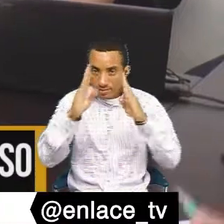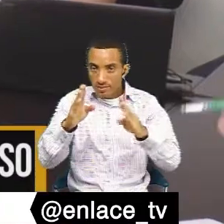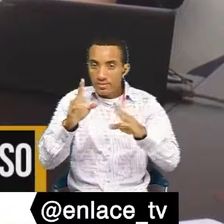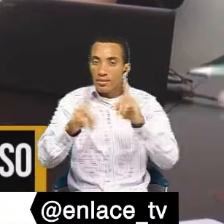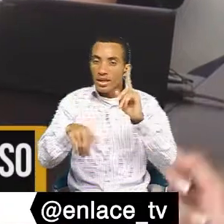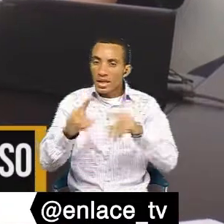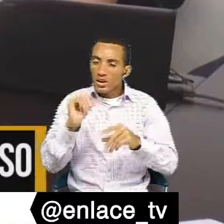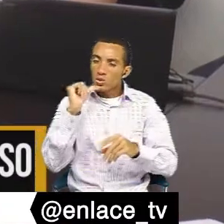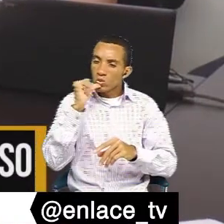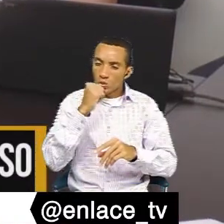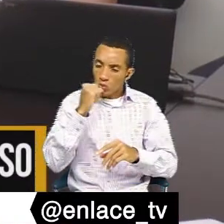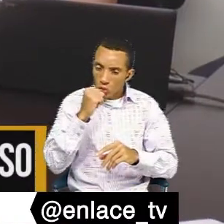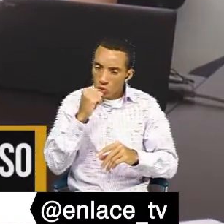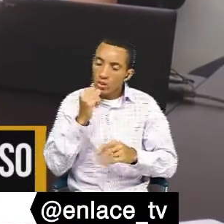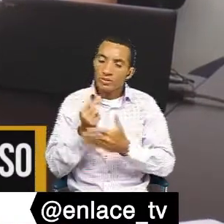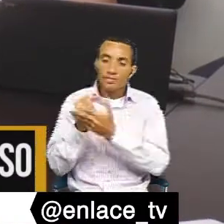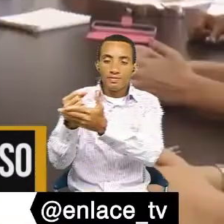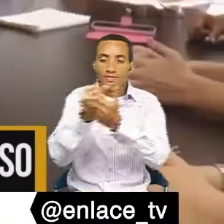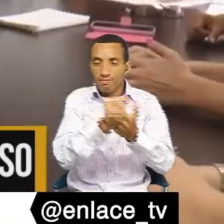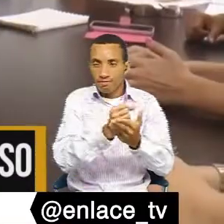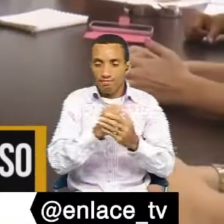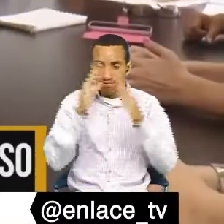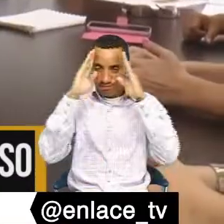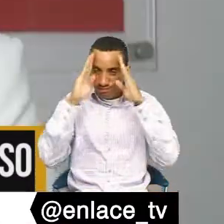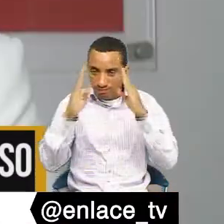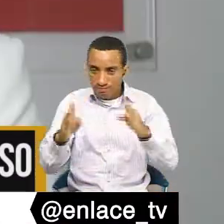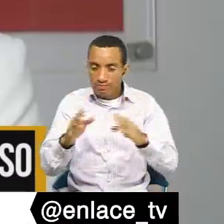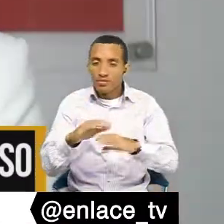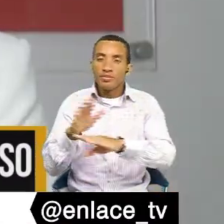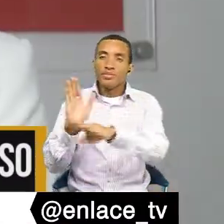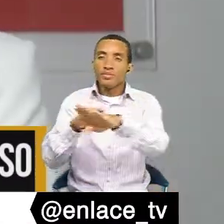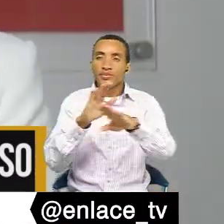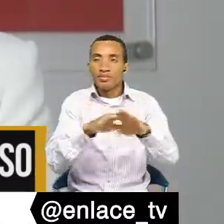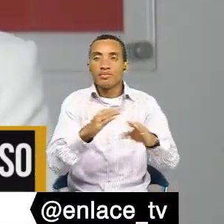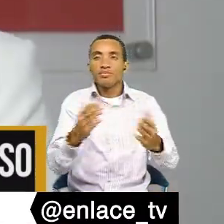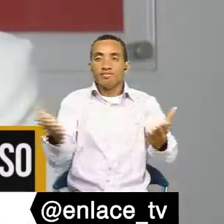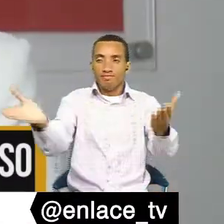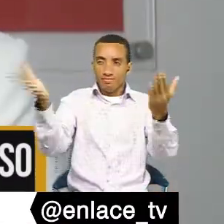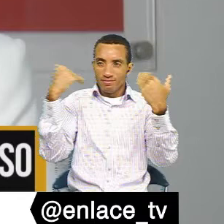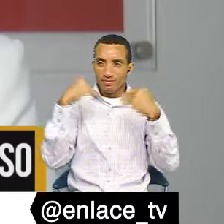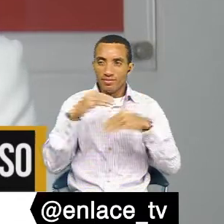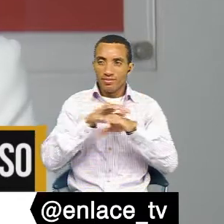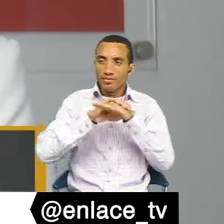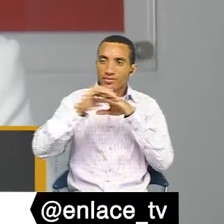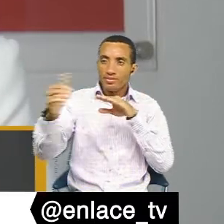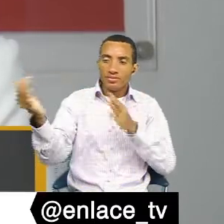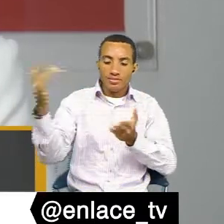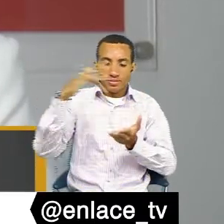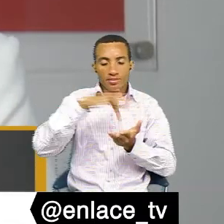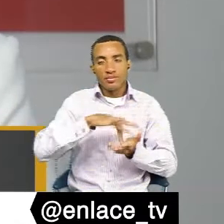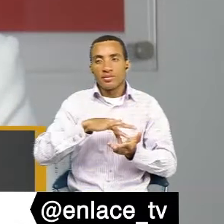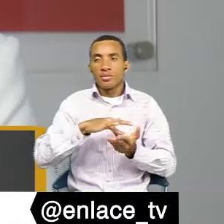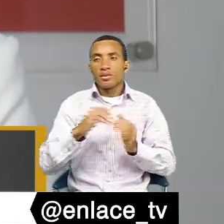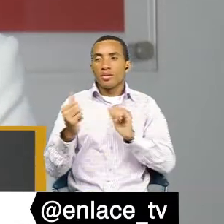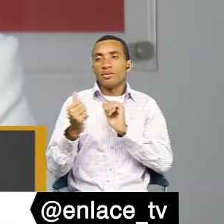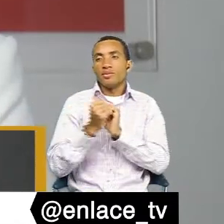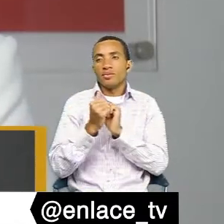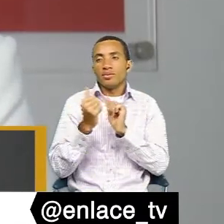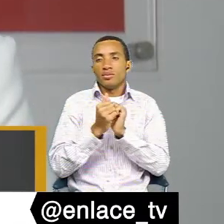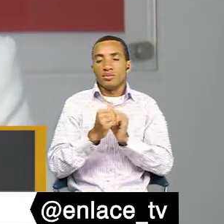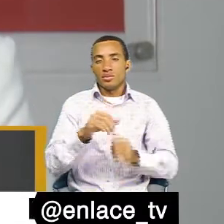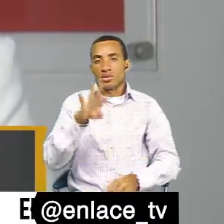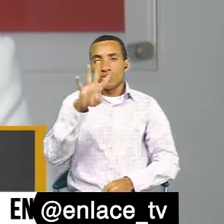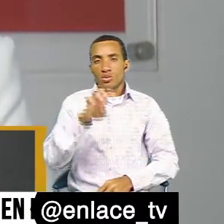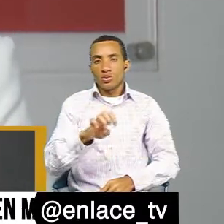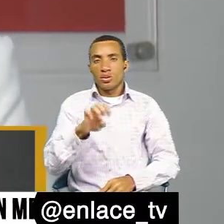Víctimas, extendió la invitación a este importante evento. Es una invitación para que nos acompañen desde las 9 de la mañana en la